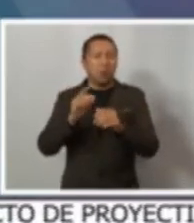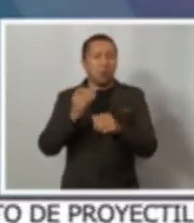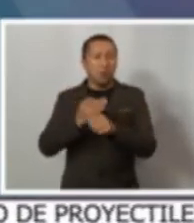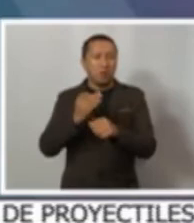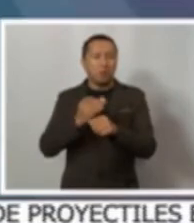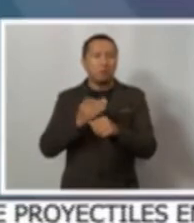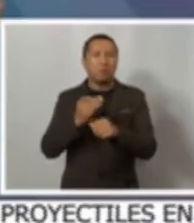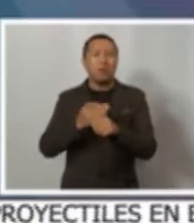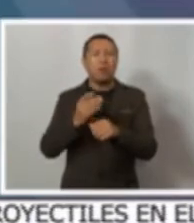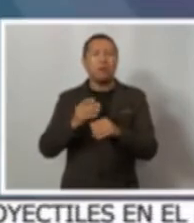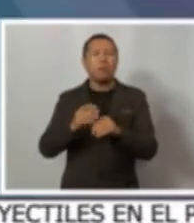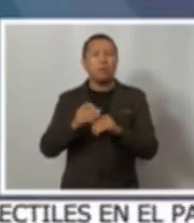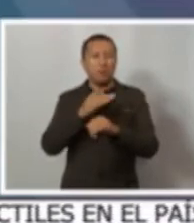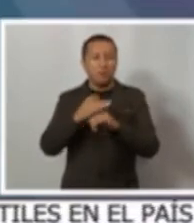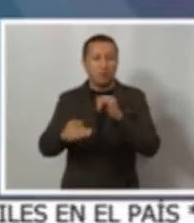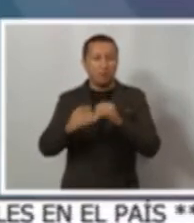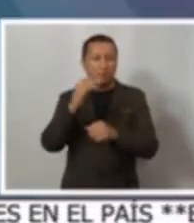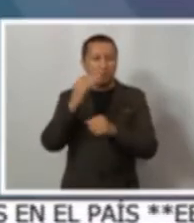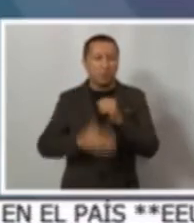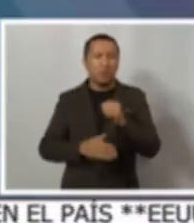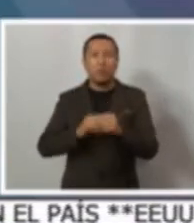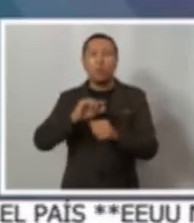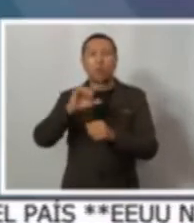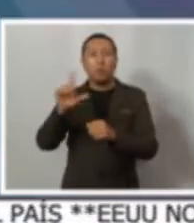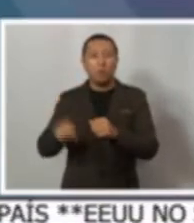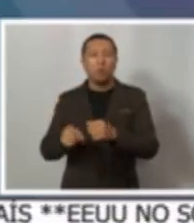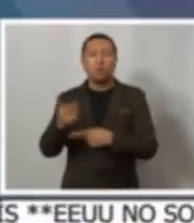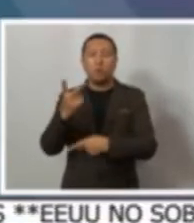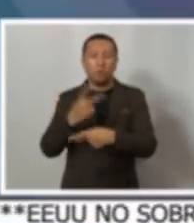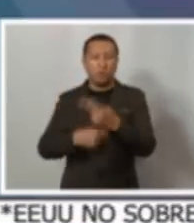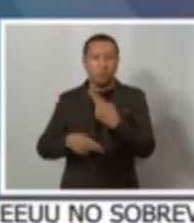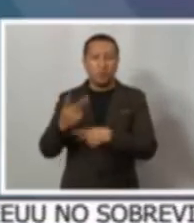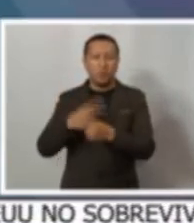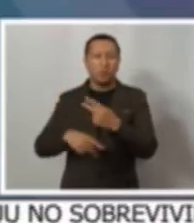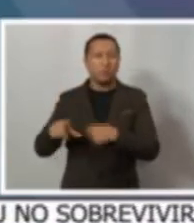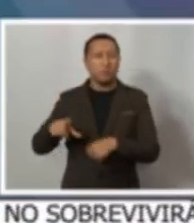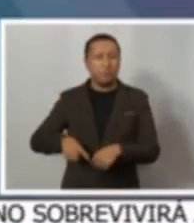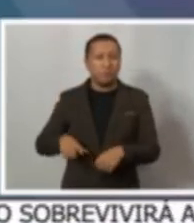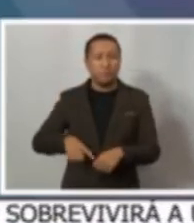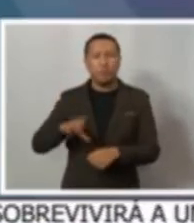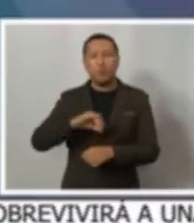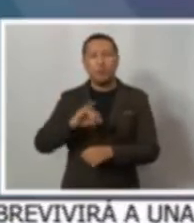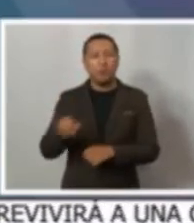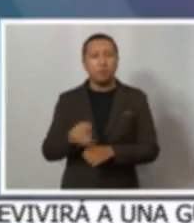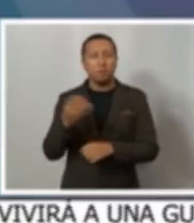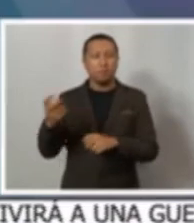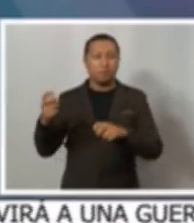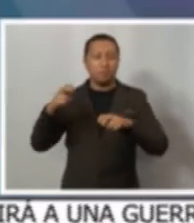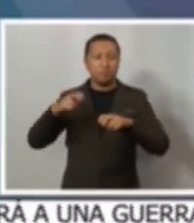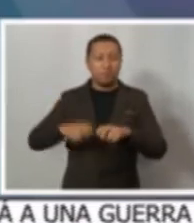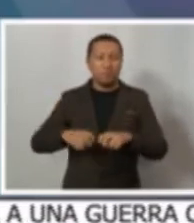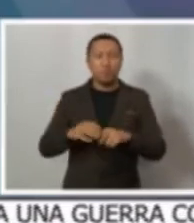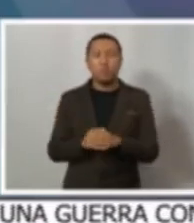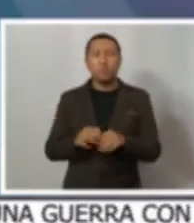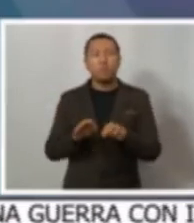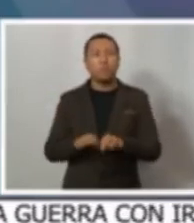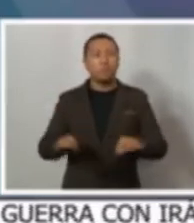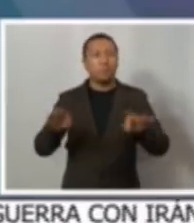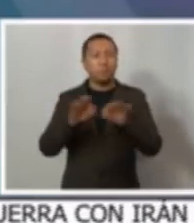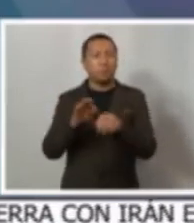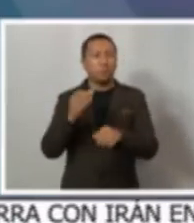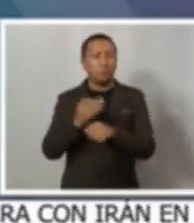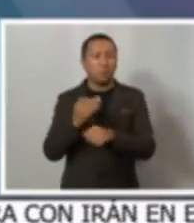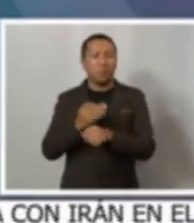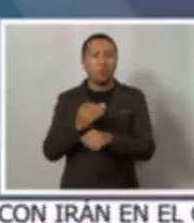espacio informativo para ya comenzar con esta entrevista con el gobernador Carlos Joaquín, que le digo también en este momento se